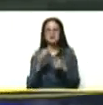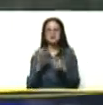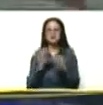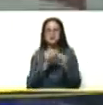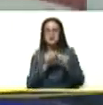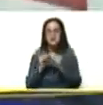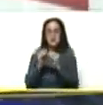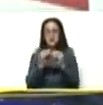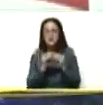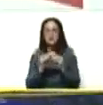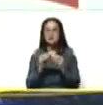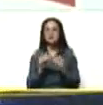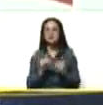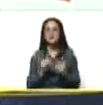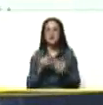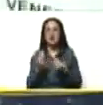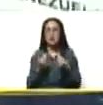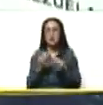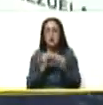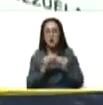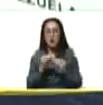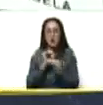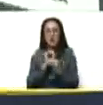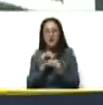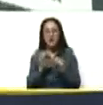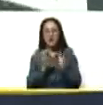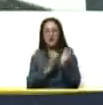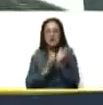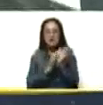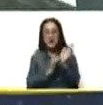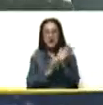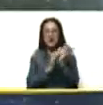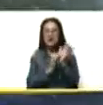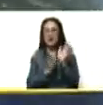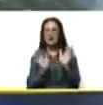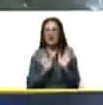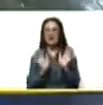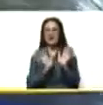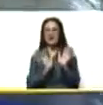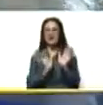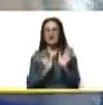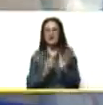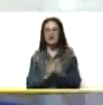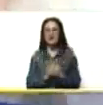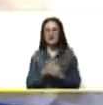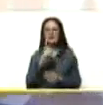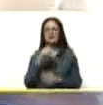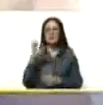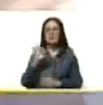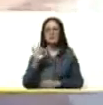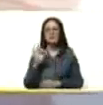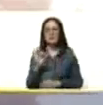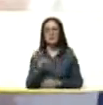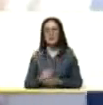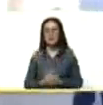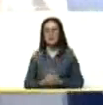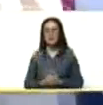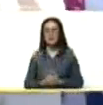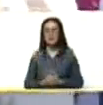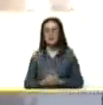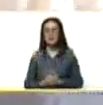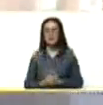¿Qué capacidad tenemos de entender el comando electrónico? Ahorita el 100%. Ajá. Punto a favor de Carlos. ¿Qué me tienes